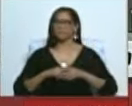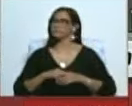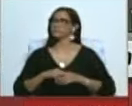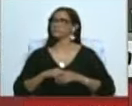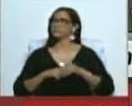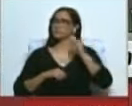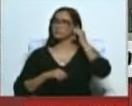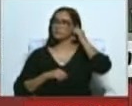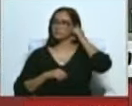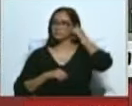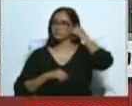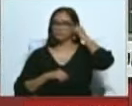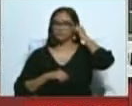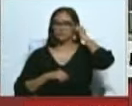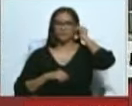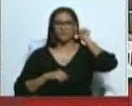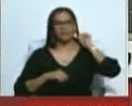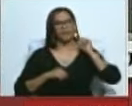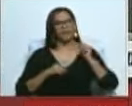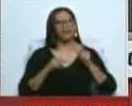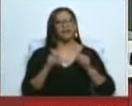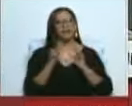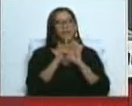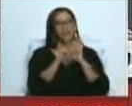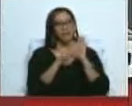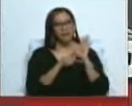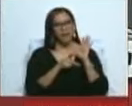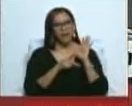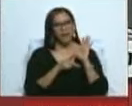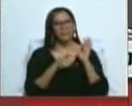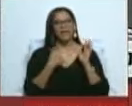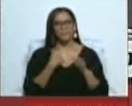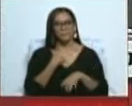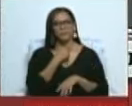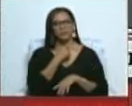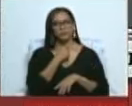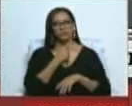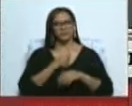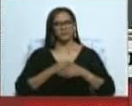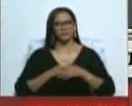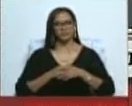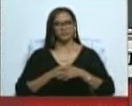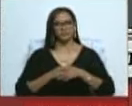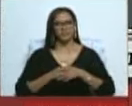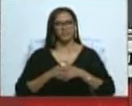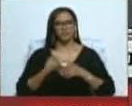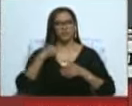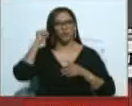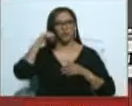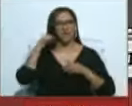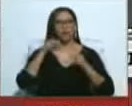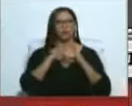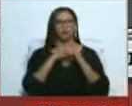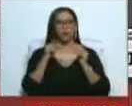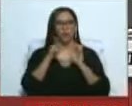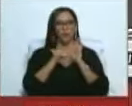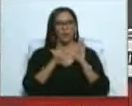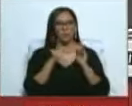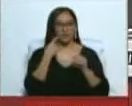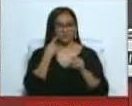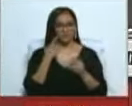2016. Esa es la parte del programa que a mí más me gusta. Yo grabo todos los programas, ¿verdad,